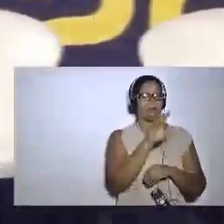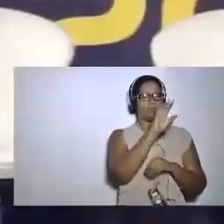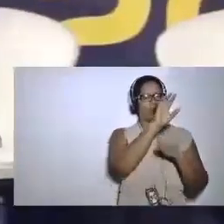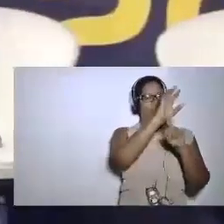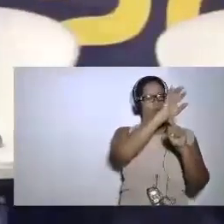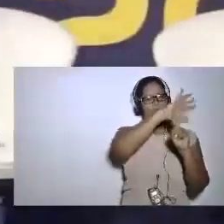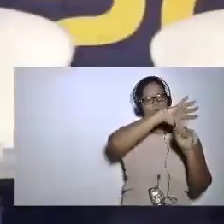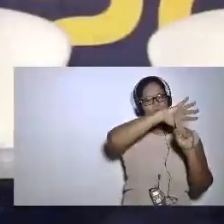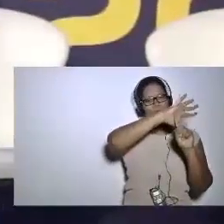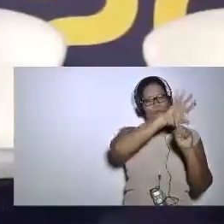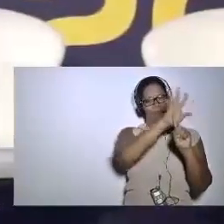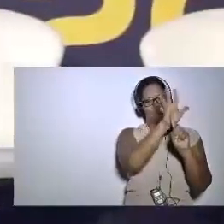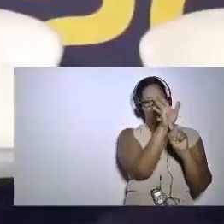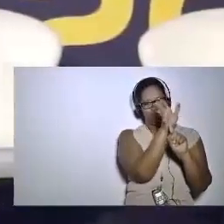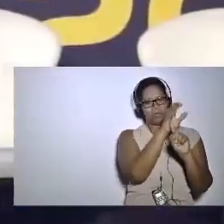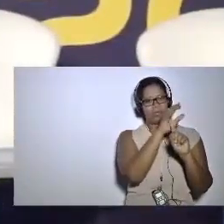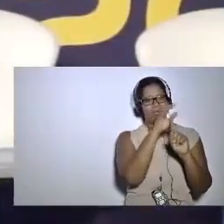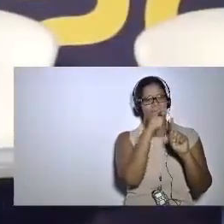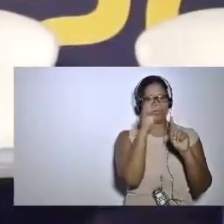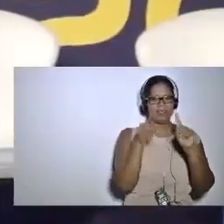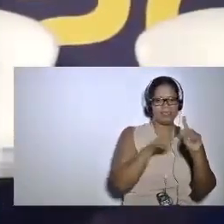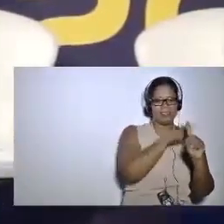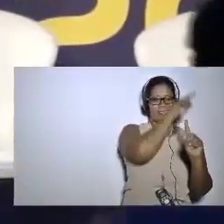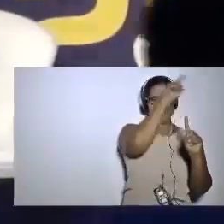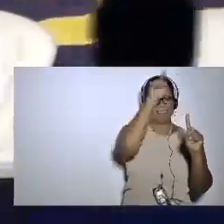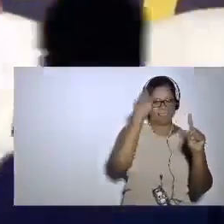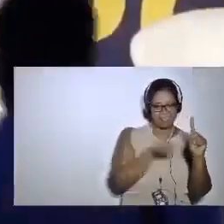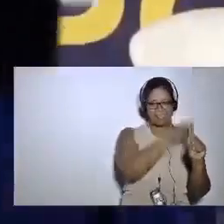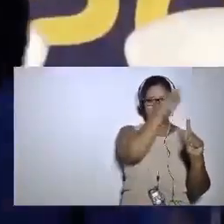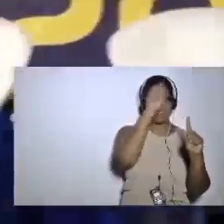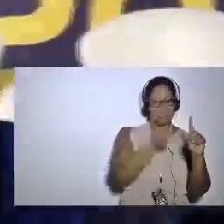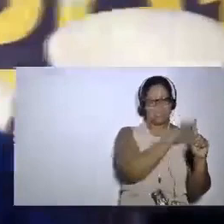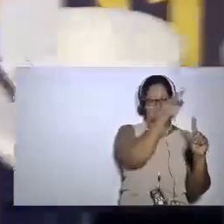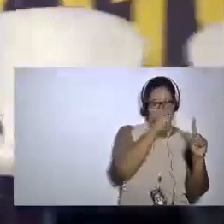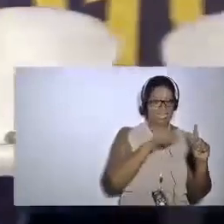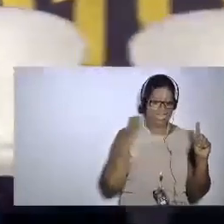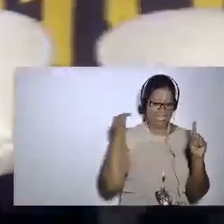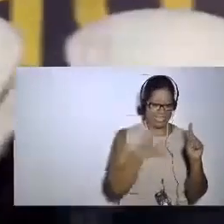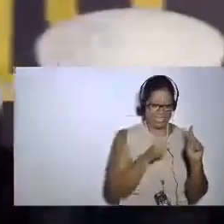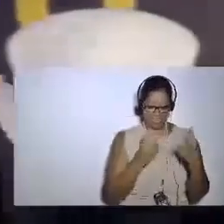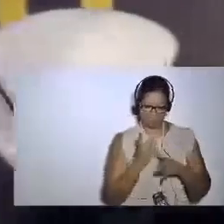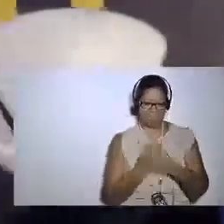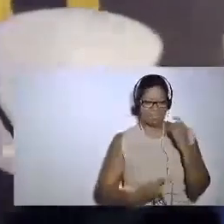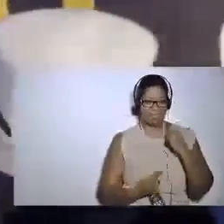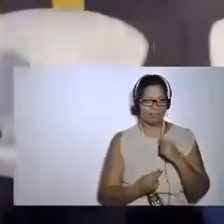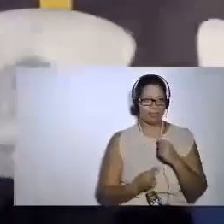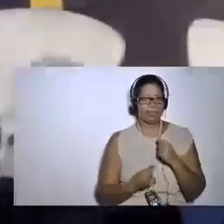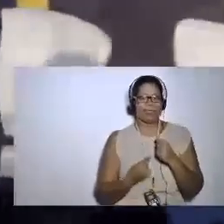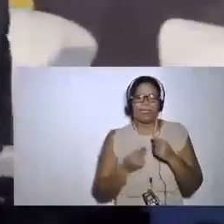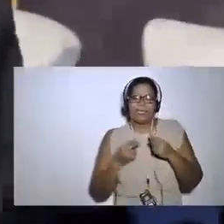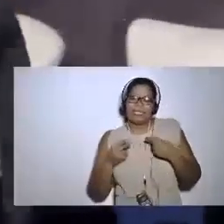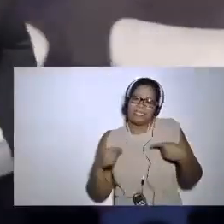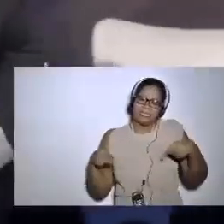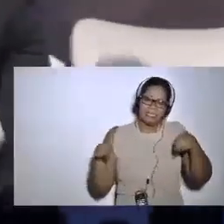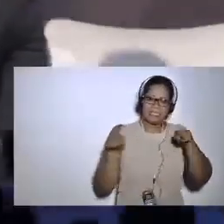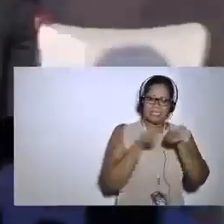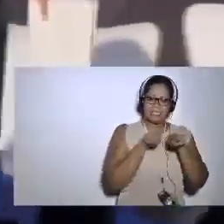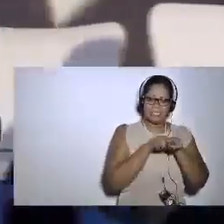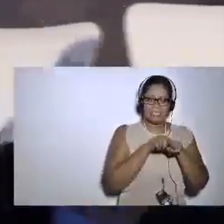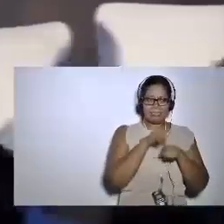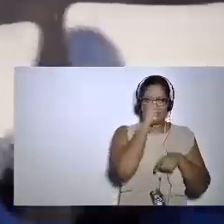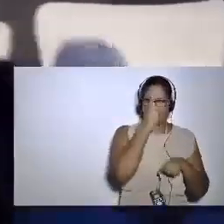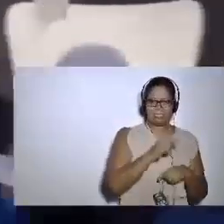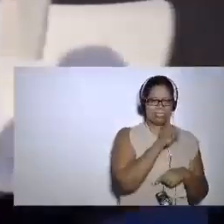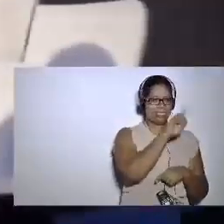semana. Lo que me gustaría agregar con este negocio de los sandboxes, por